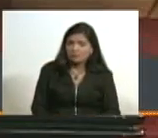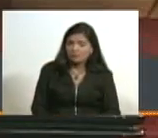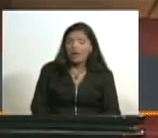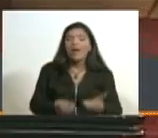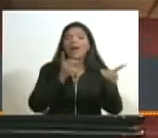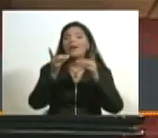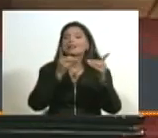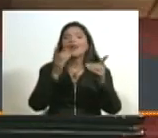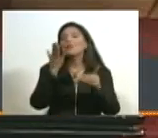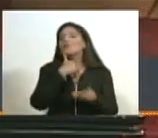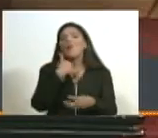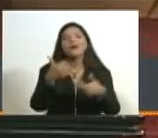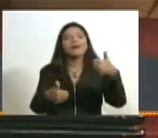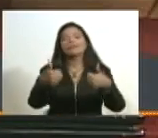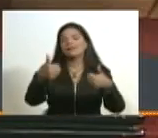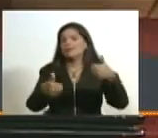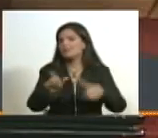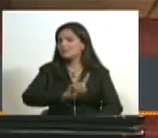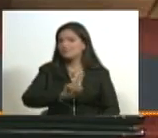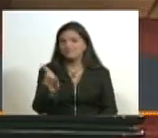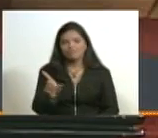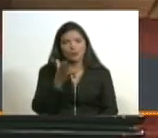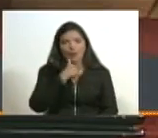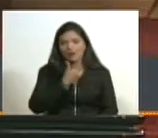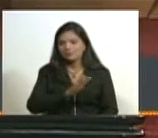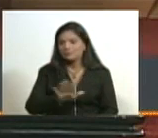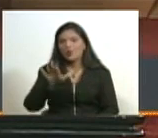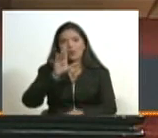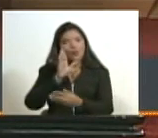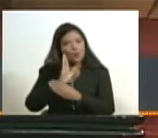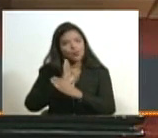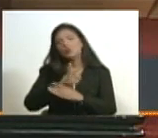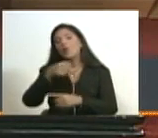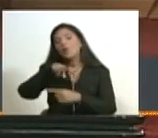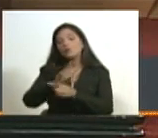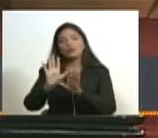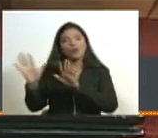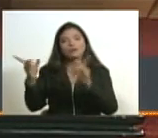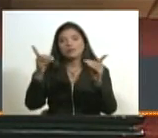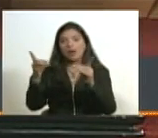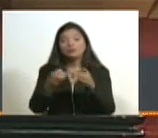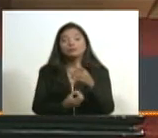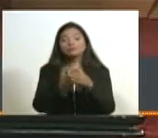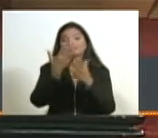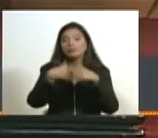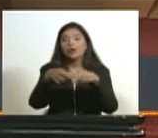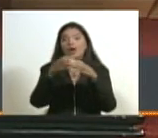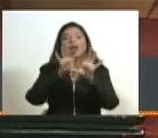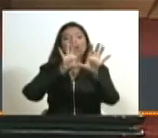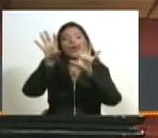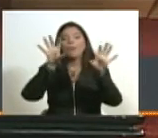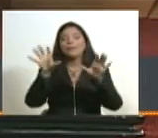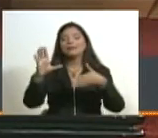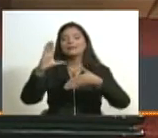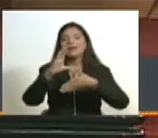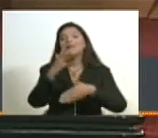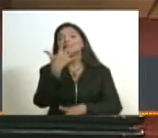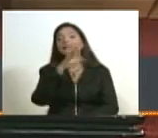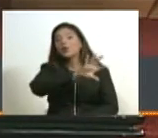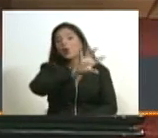no tiene alternativa. Así que, por eso es que hemos conformado el grupo de países de la CELAT,